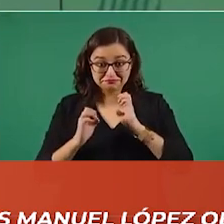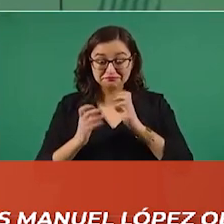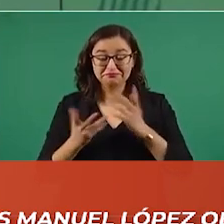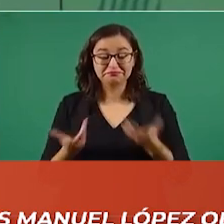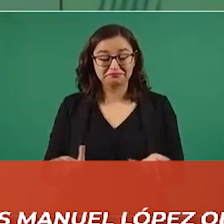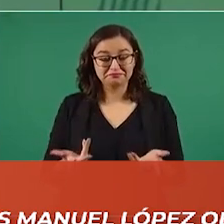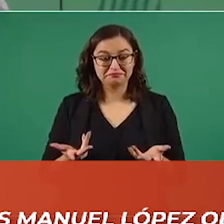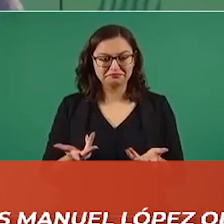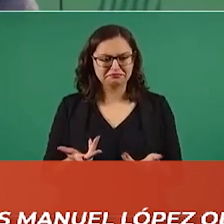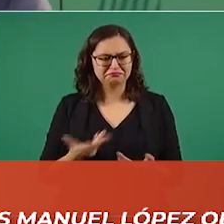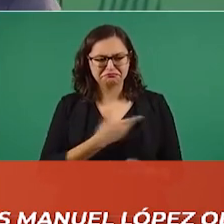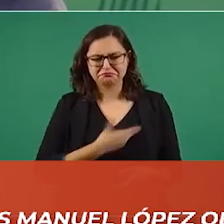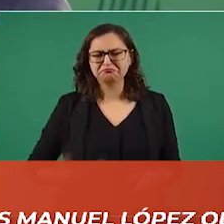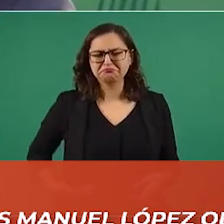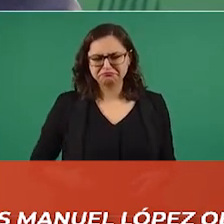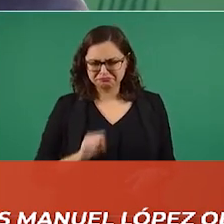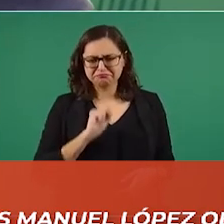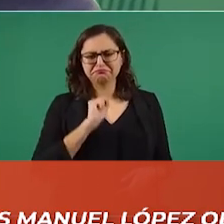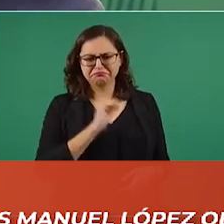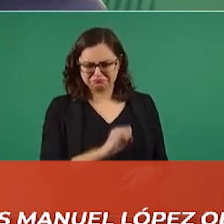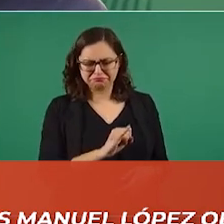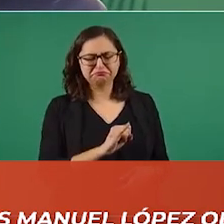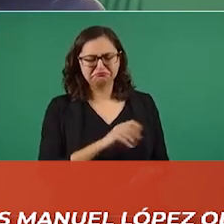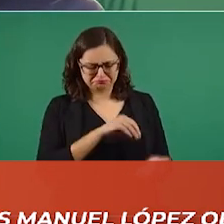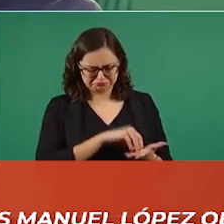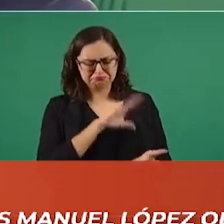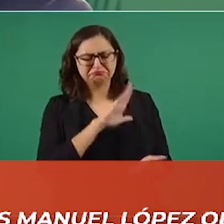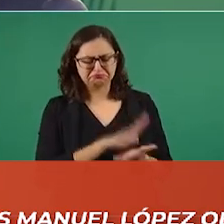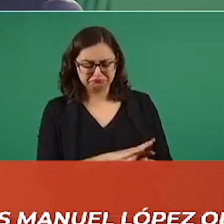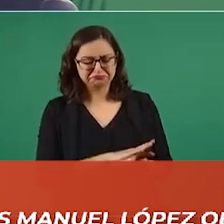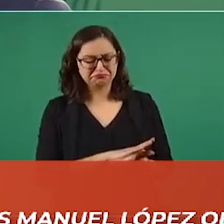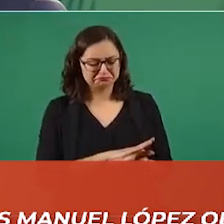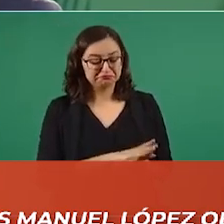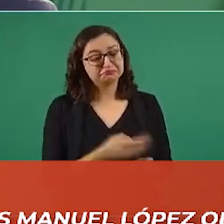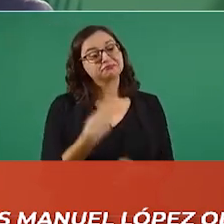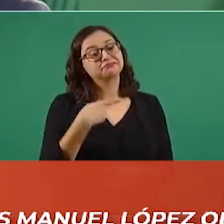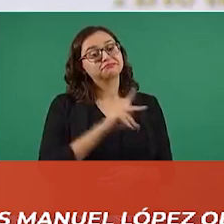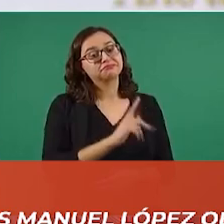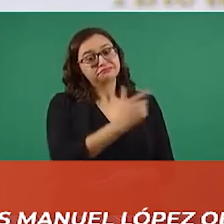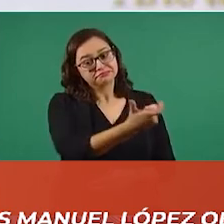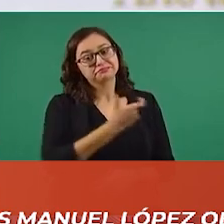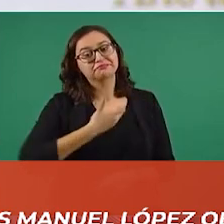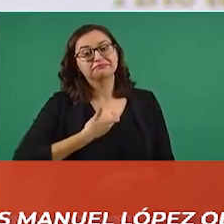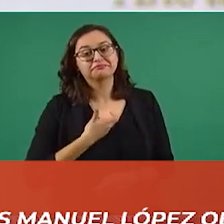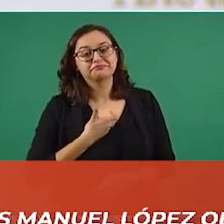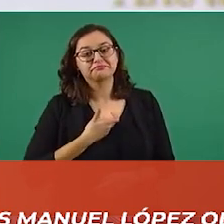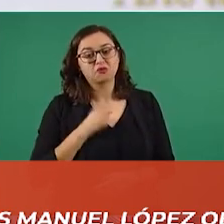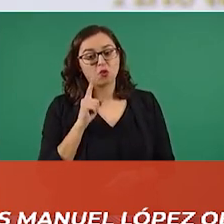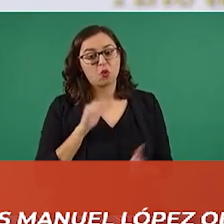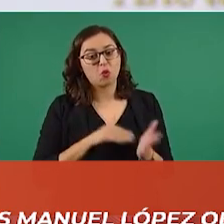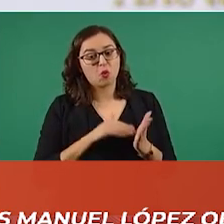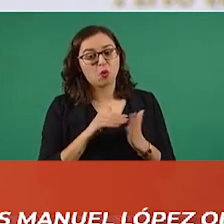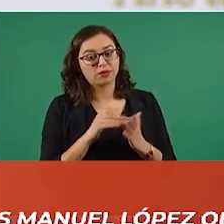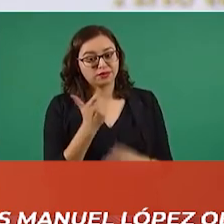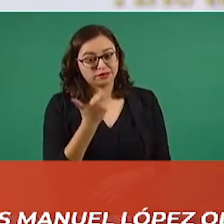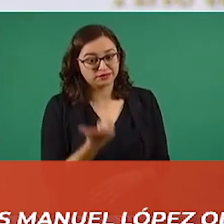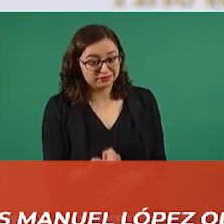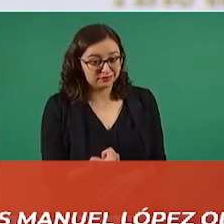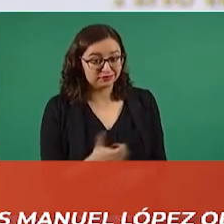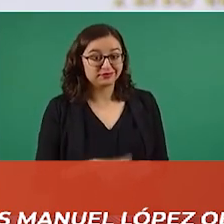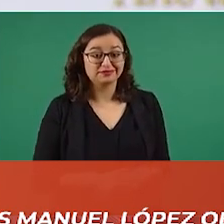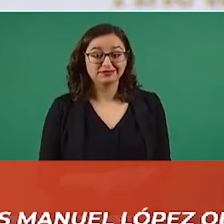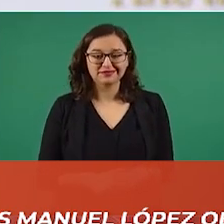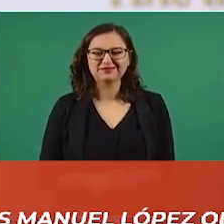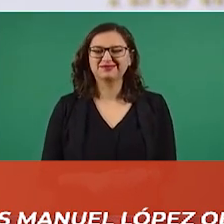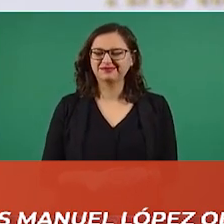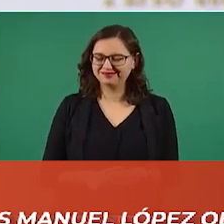te recibo, tienes audiencia, pero es 1,000,000.